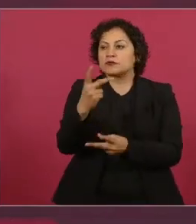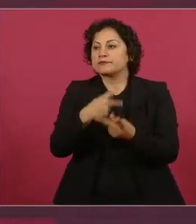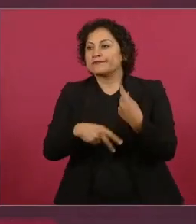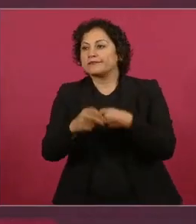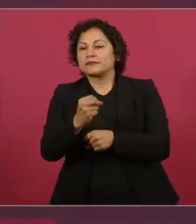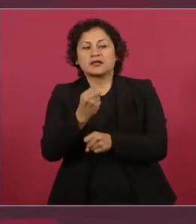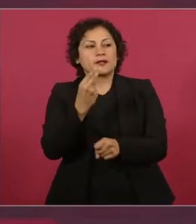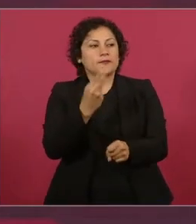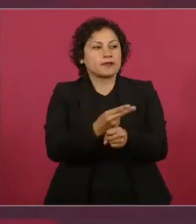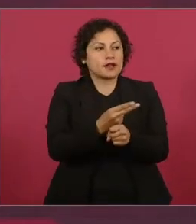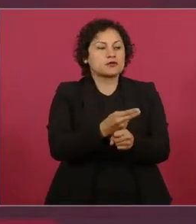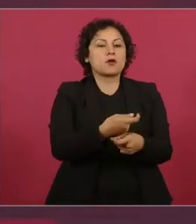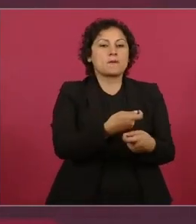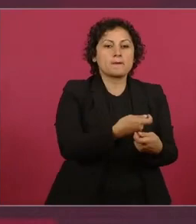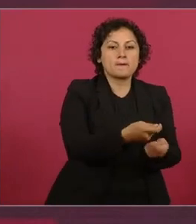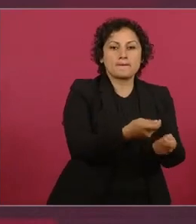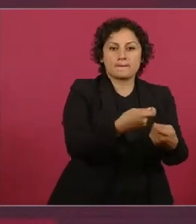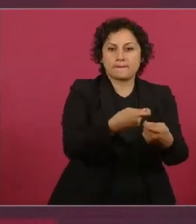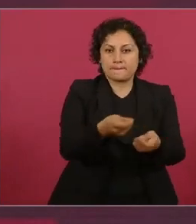quienes